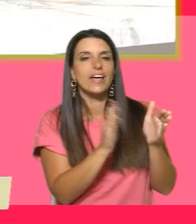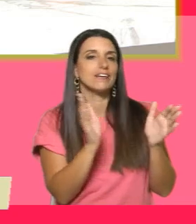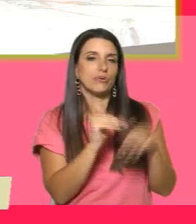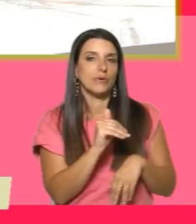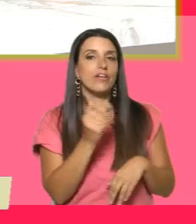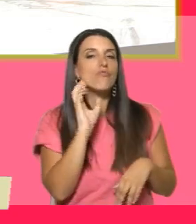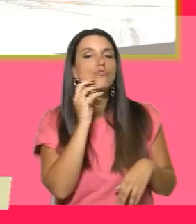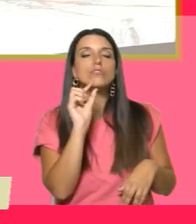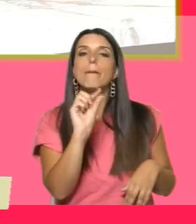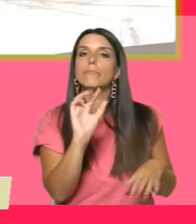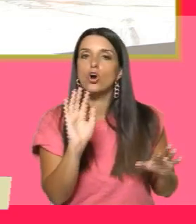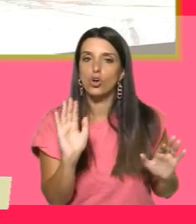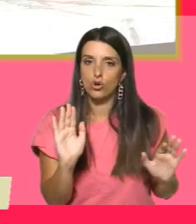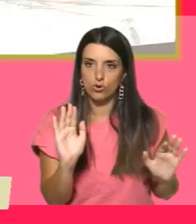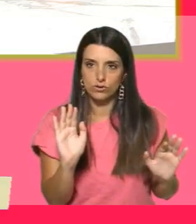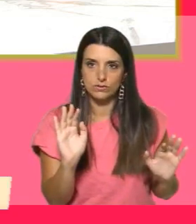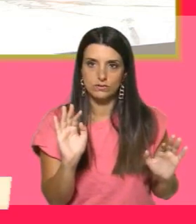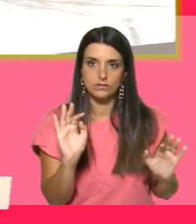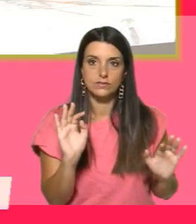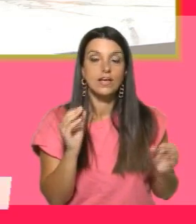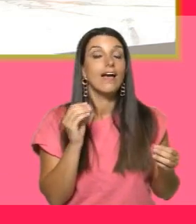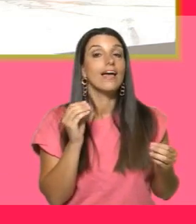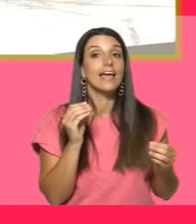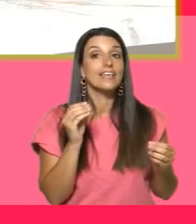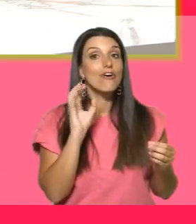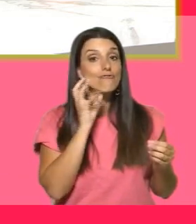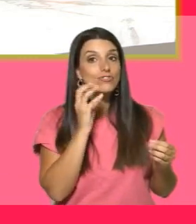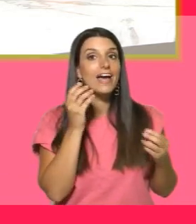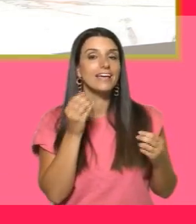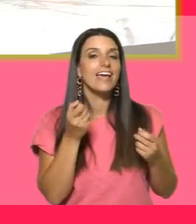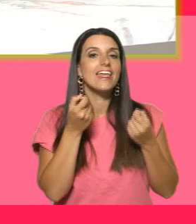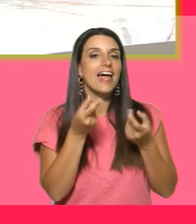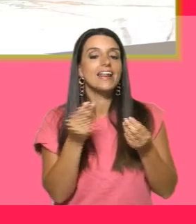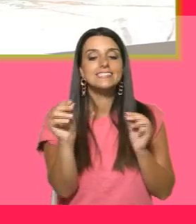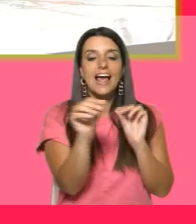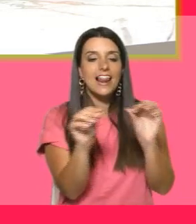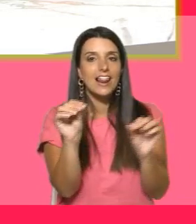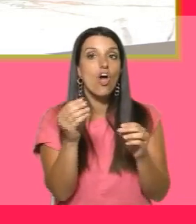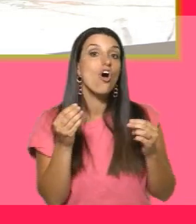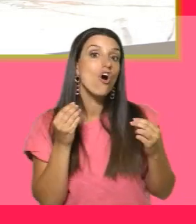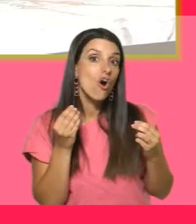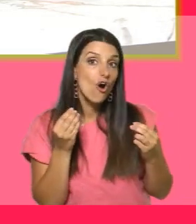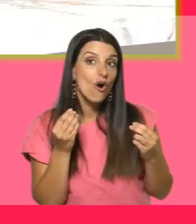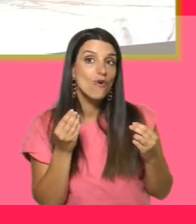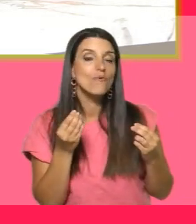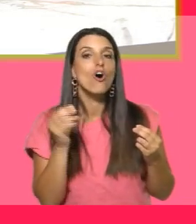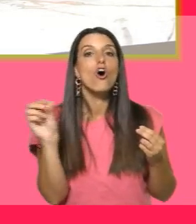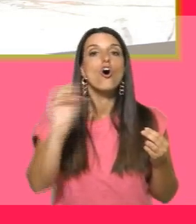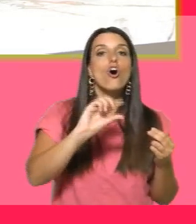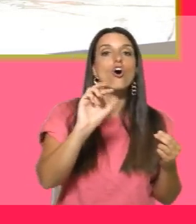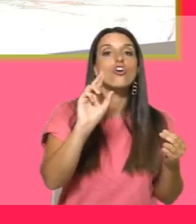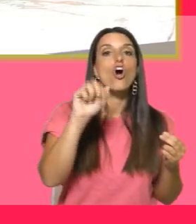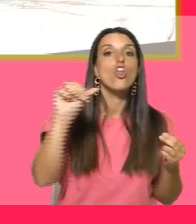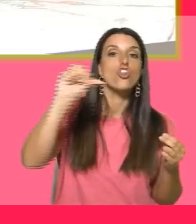necesitas ponerle un exceso de cantidad de azúcar. Bien. ¿Qué vamos a hacer con esta fruta? Le vamos a dar un poco de vidilla. ¿Y cómo le vamos a dar vidilla? Con el ron. Ah,